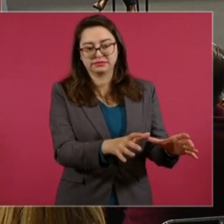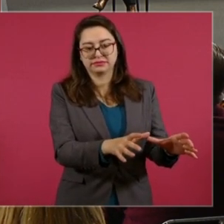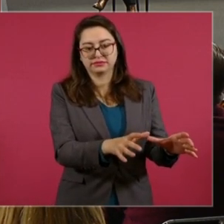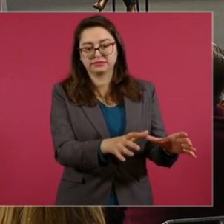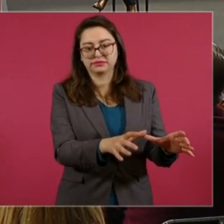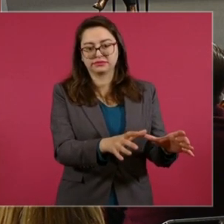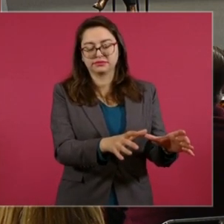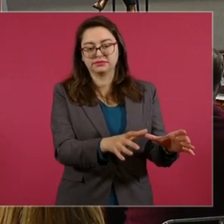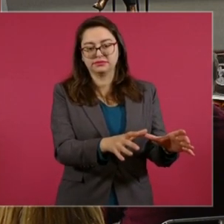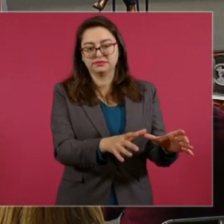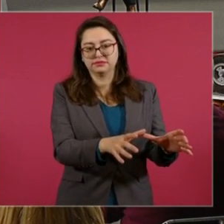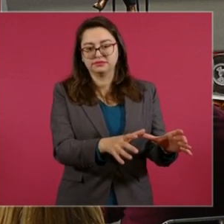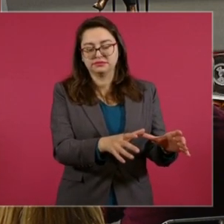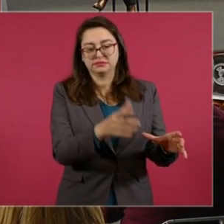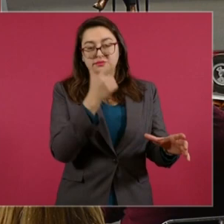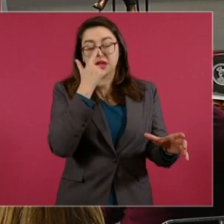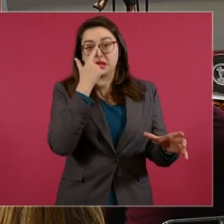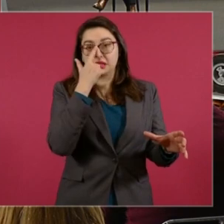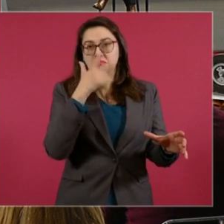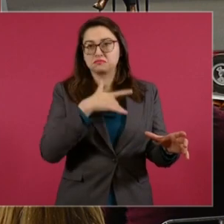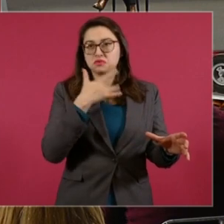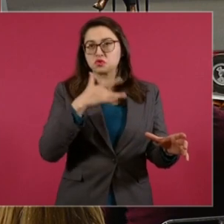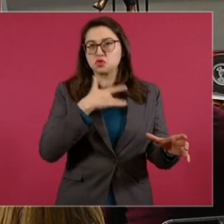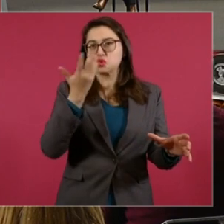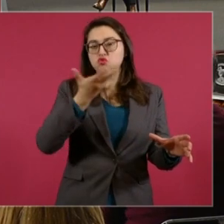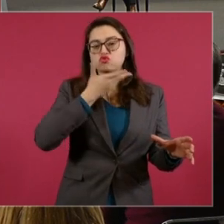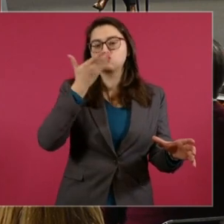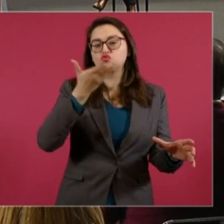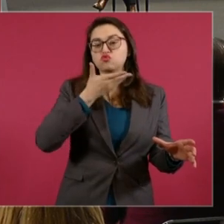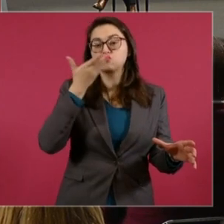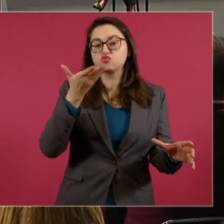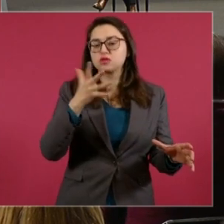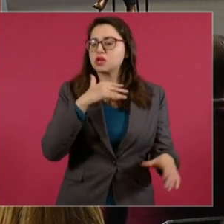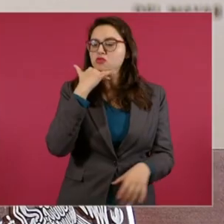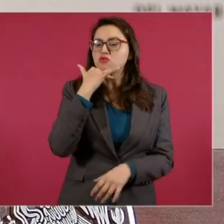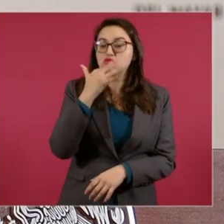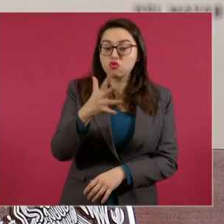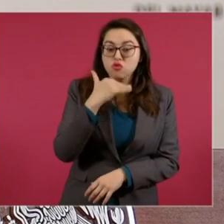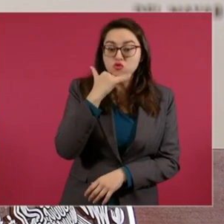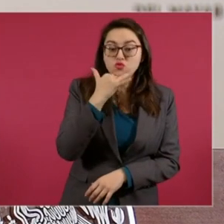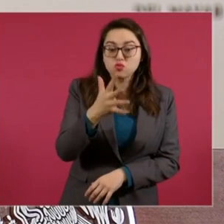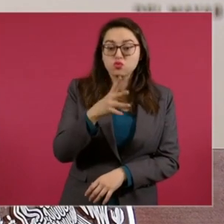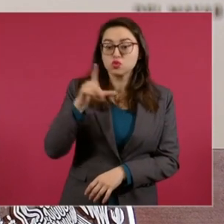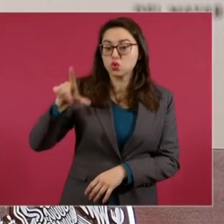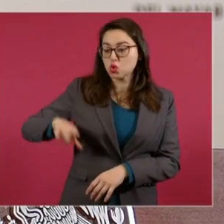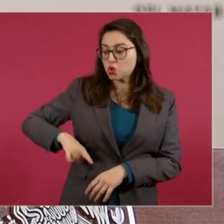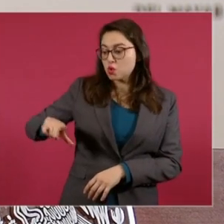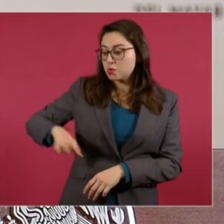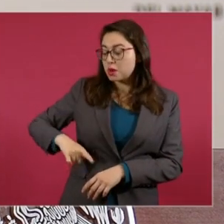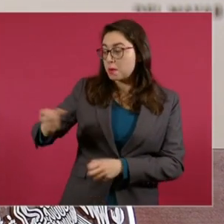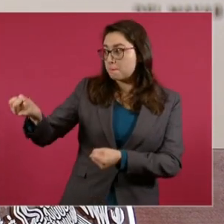a mantener una relación con el gobierno de corrupción,